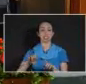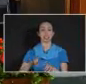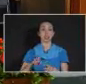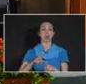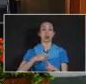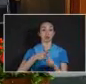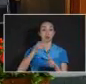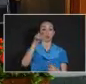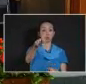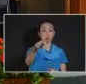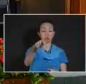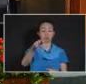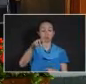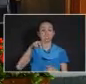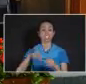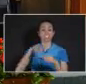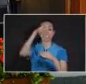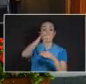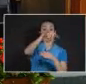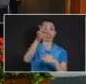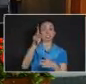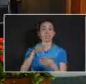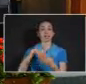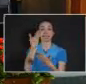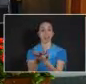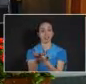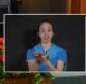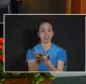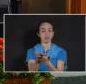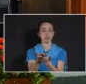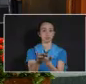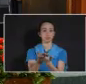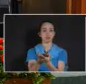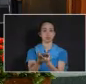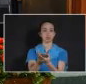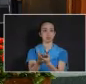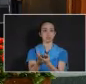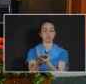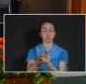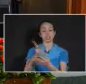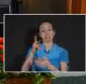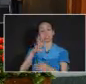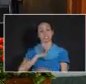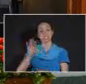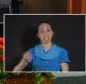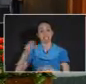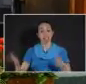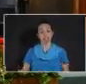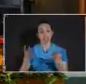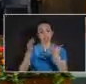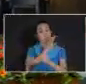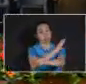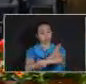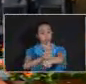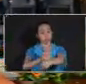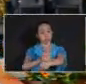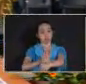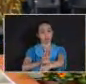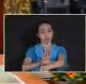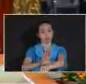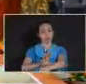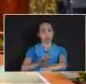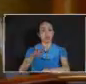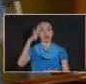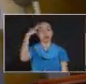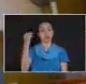caes, pues hay que levantarse y continuar. Eso fue, por eso la Biblia dice que